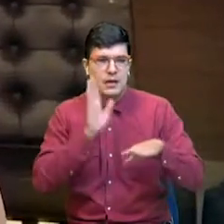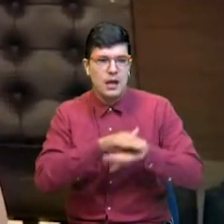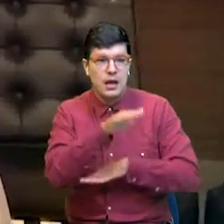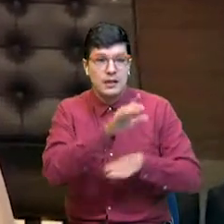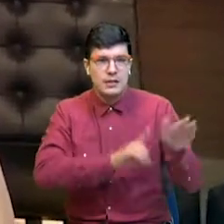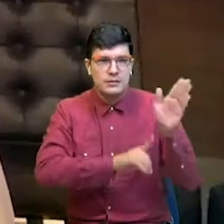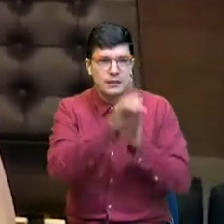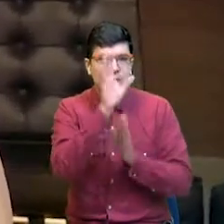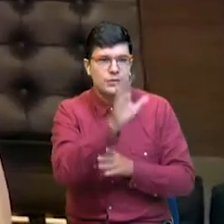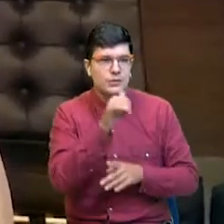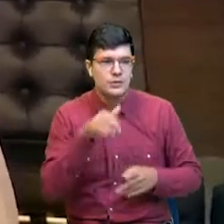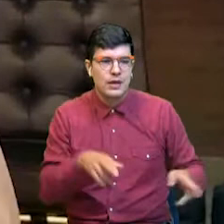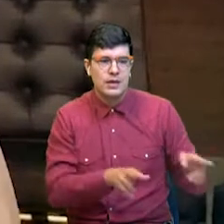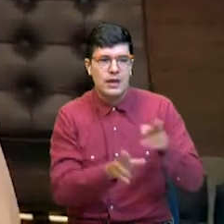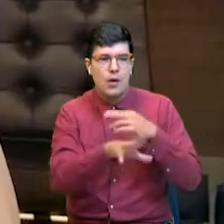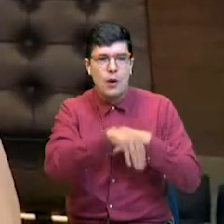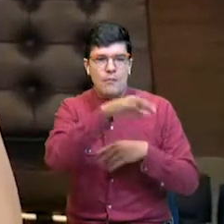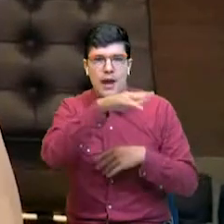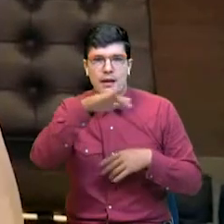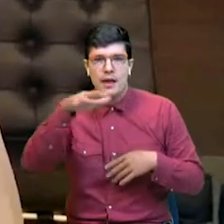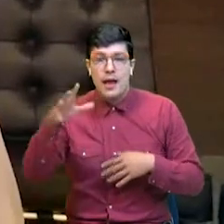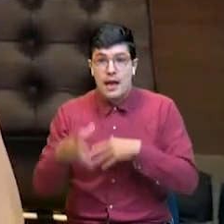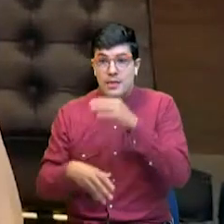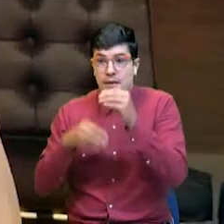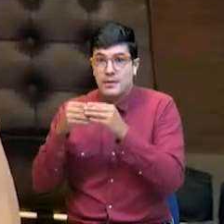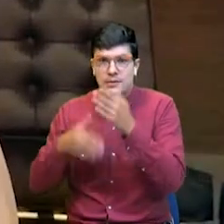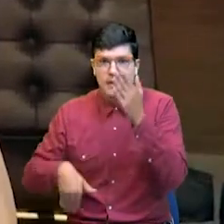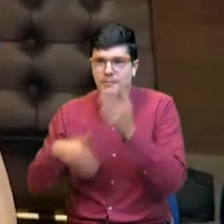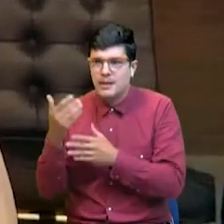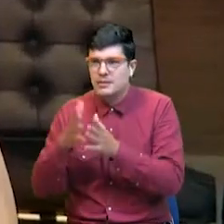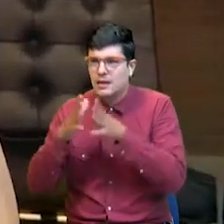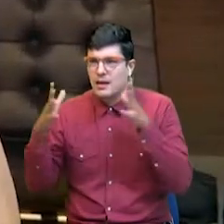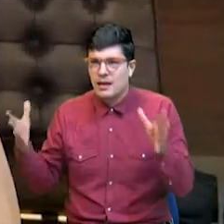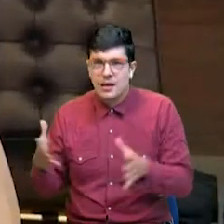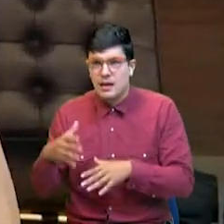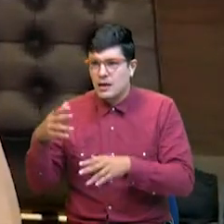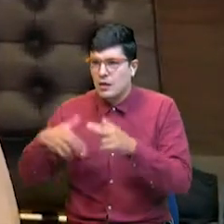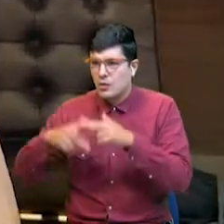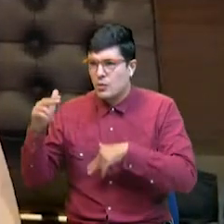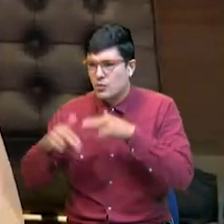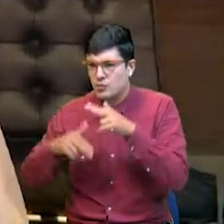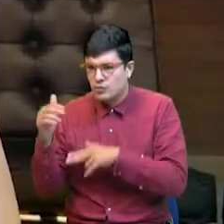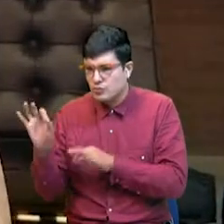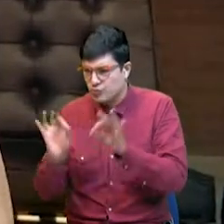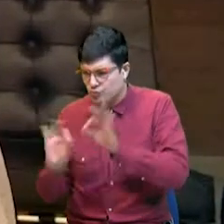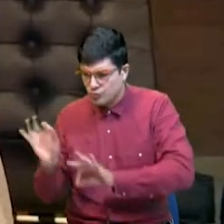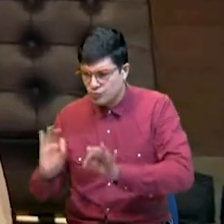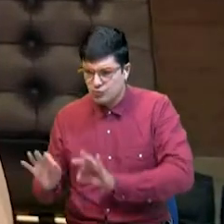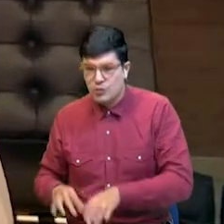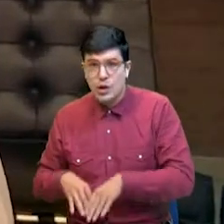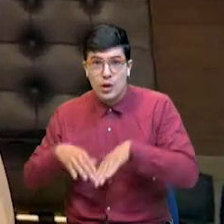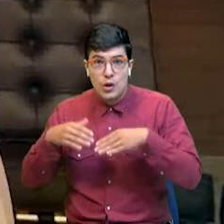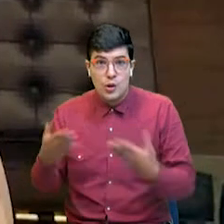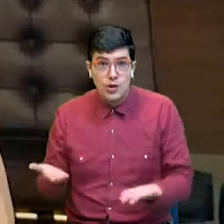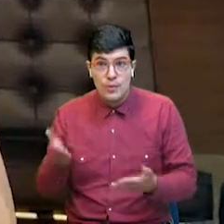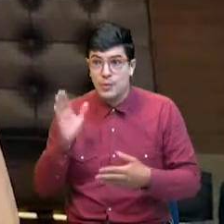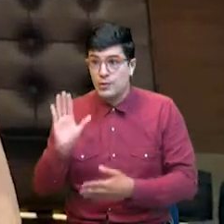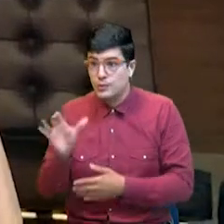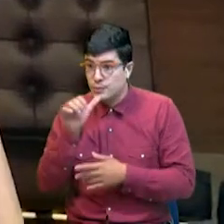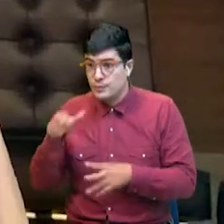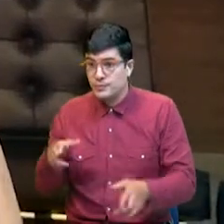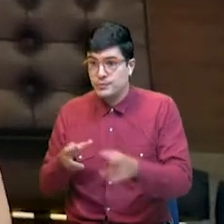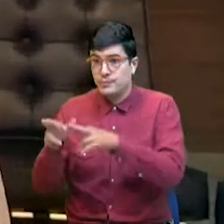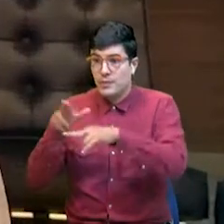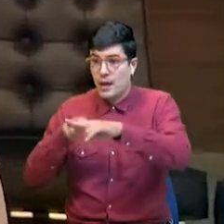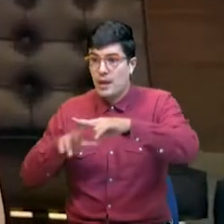río Magdalena, sino también comenzar estas grandes obras de dragado, de cauzamiento, de cómo este recurso